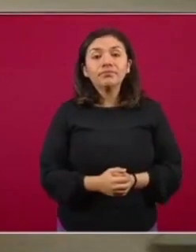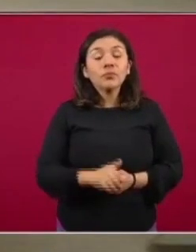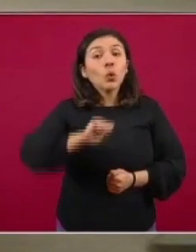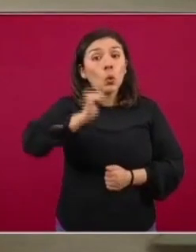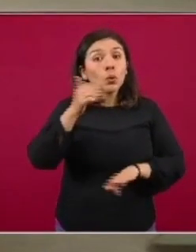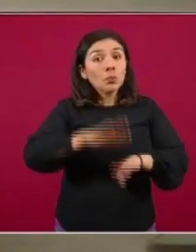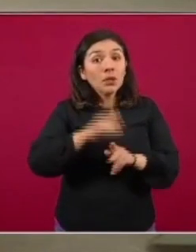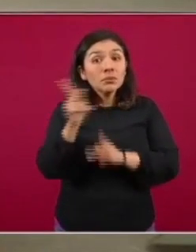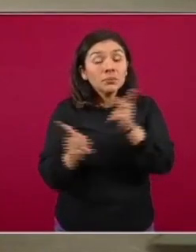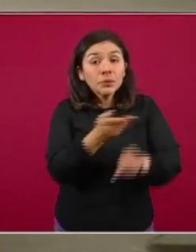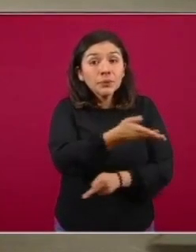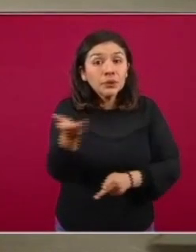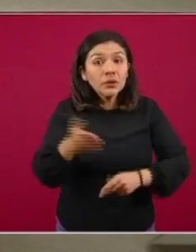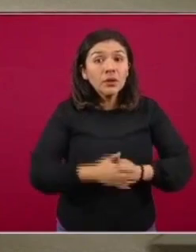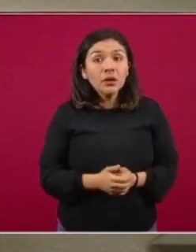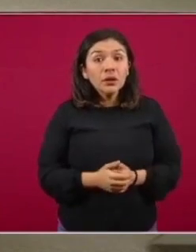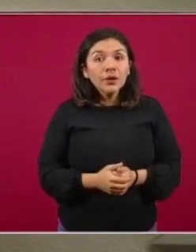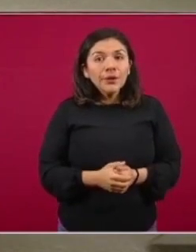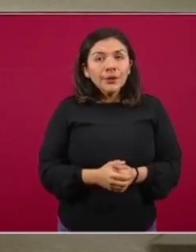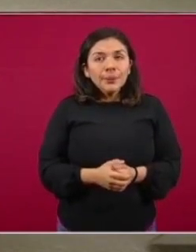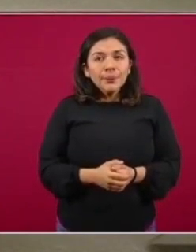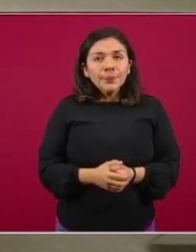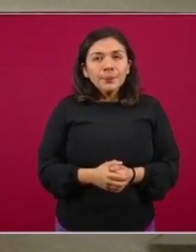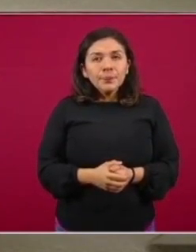¿Alguna otra pregunta?